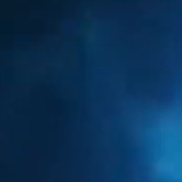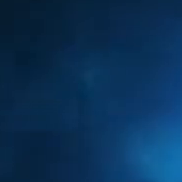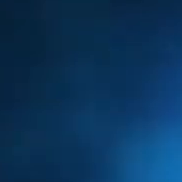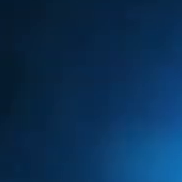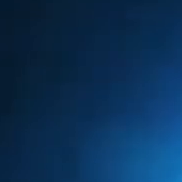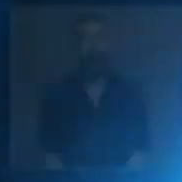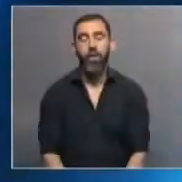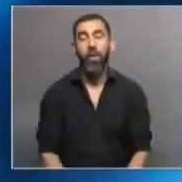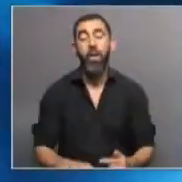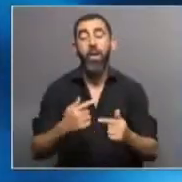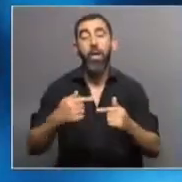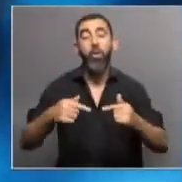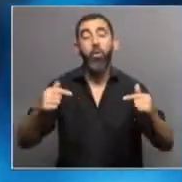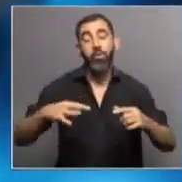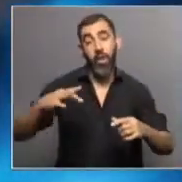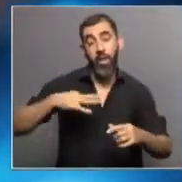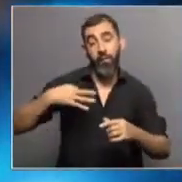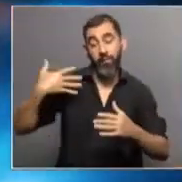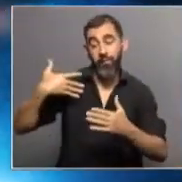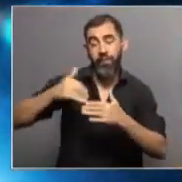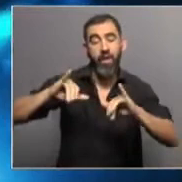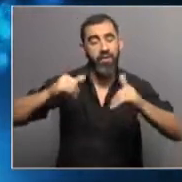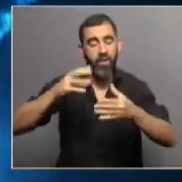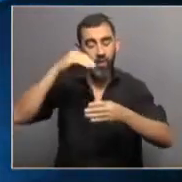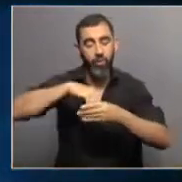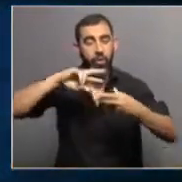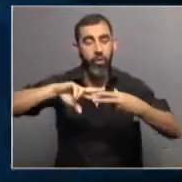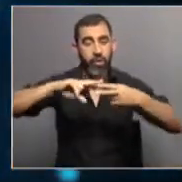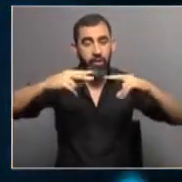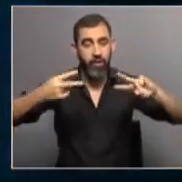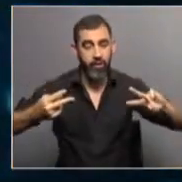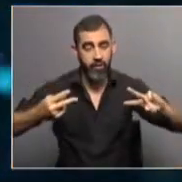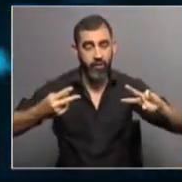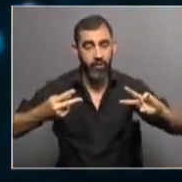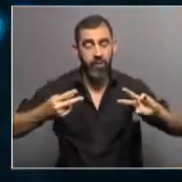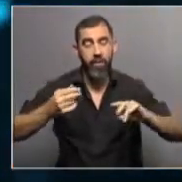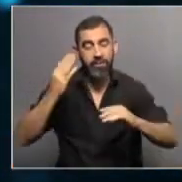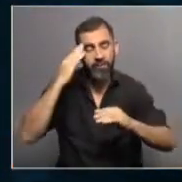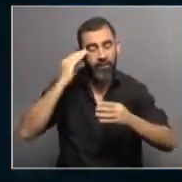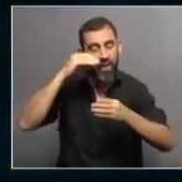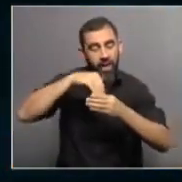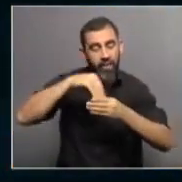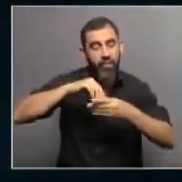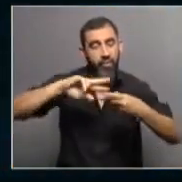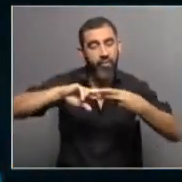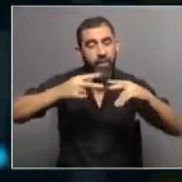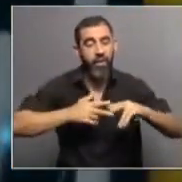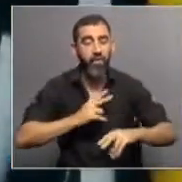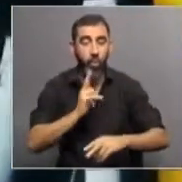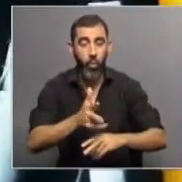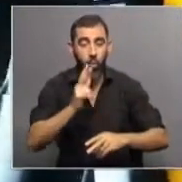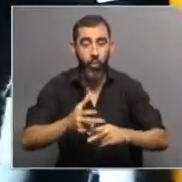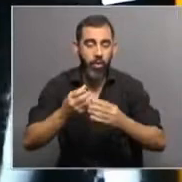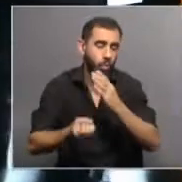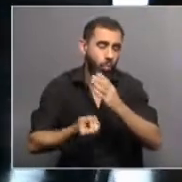Mucho de lo que nos pasará a lo largo de la vida está escrito en nuestros genes. La decodificación del genoma humano abrió la puerta a